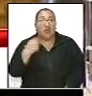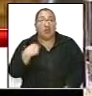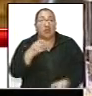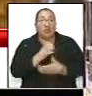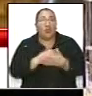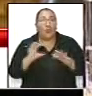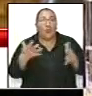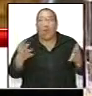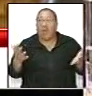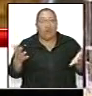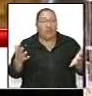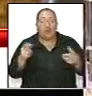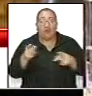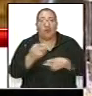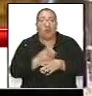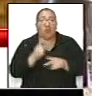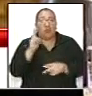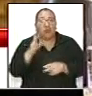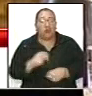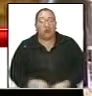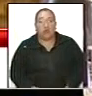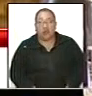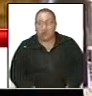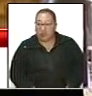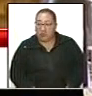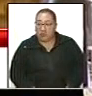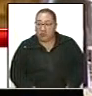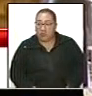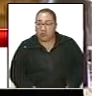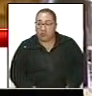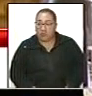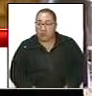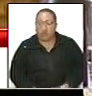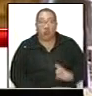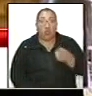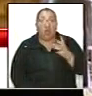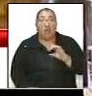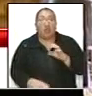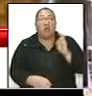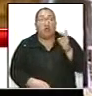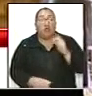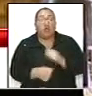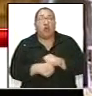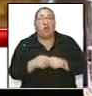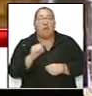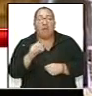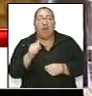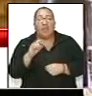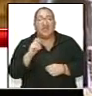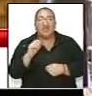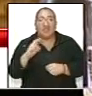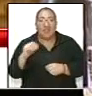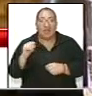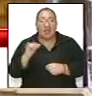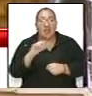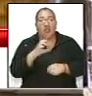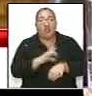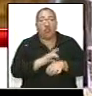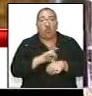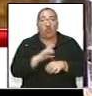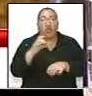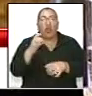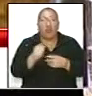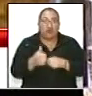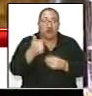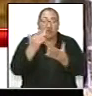no existen ese tipo de docentes, ¿no? No hay docentes con maestrías o con doctorados y las universidades entonces no tienen a